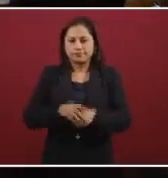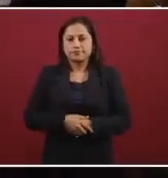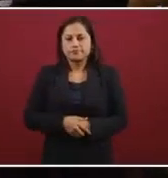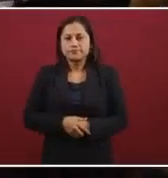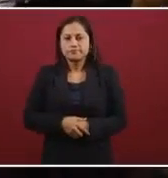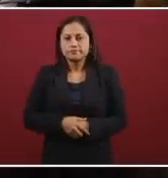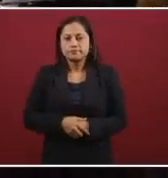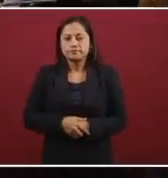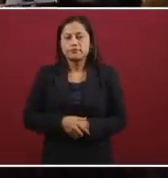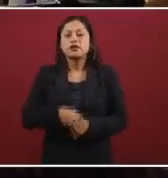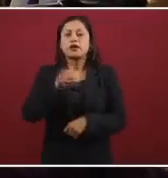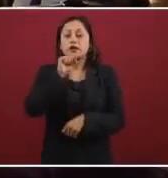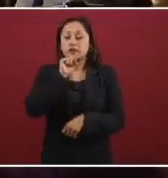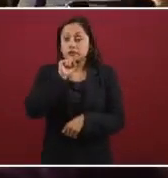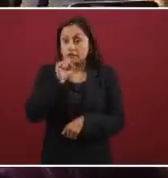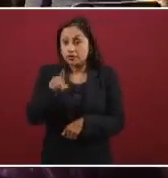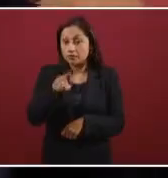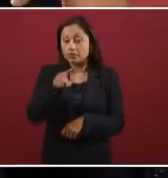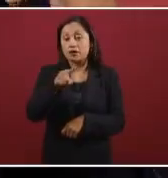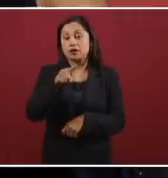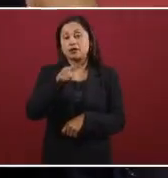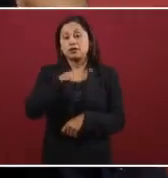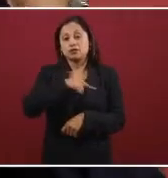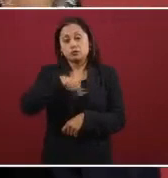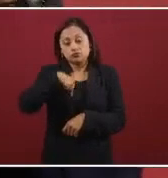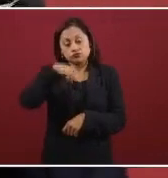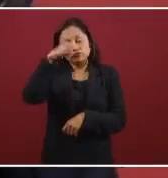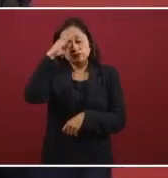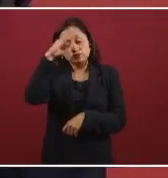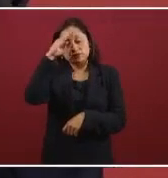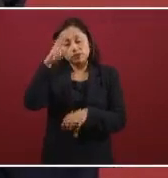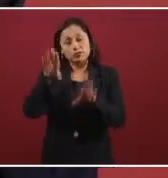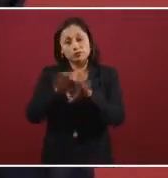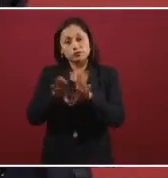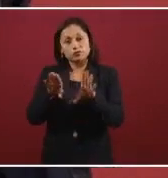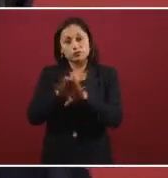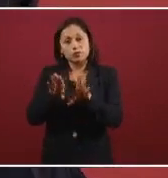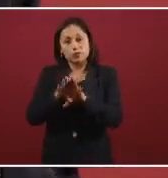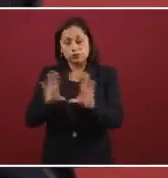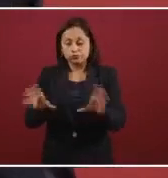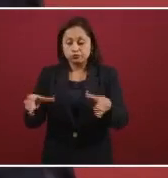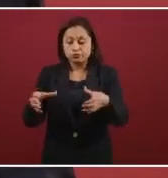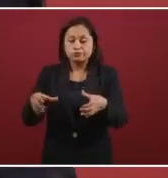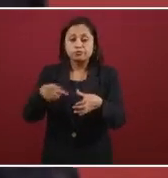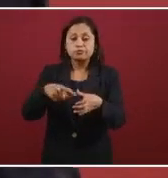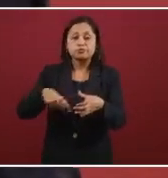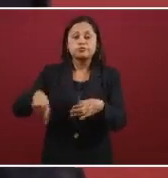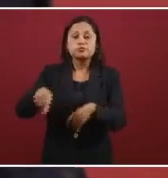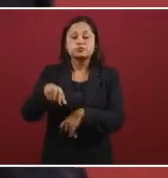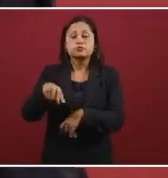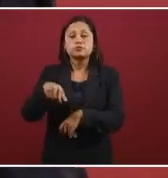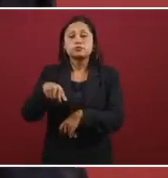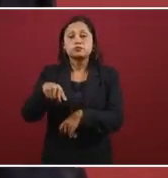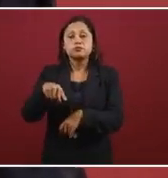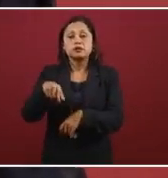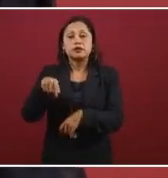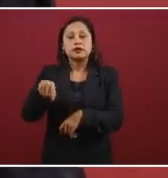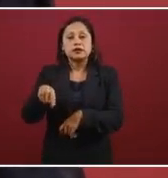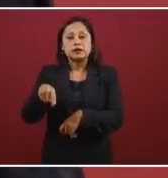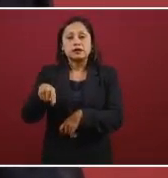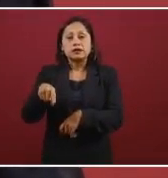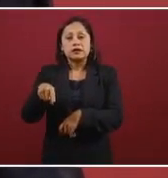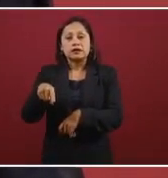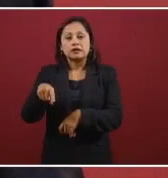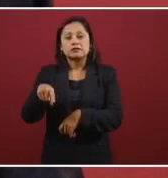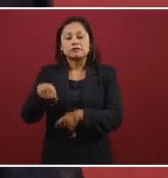procedimientos normales del desistimiento, sobre todo de quienes acusan y